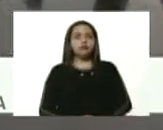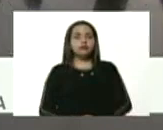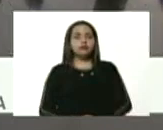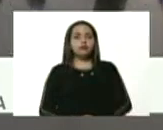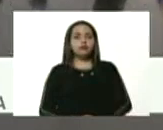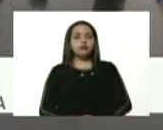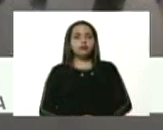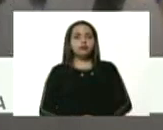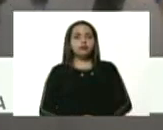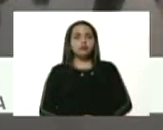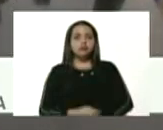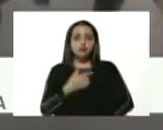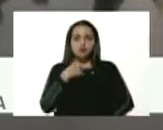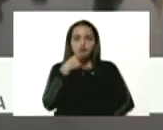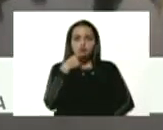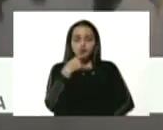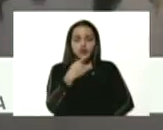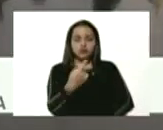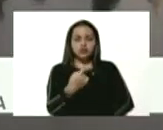Decía que